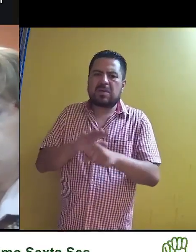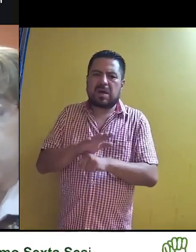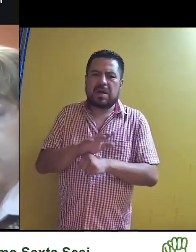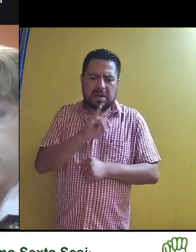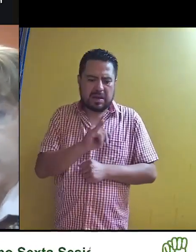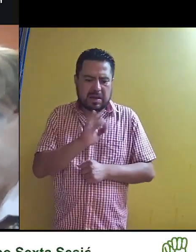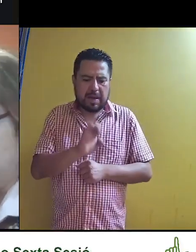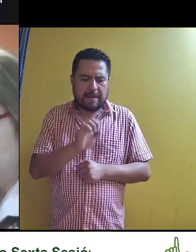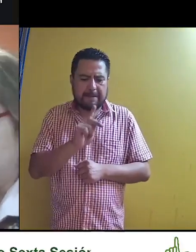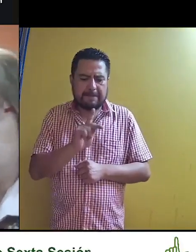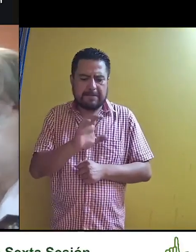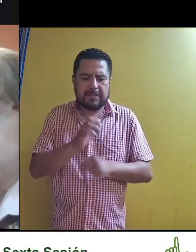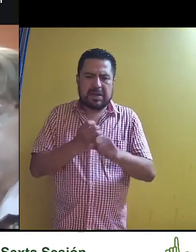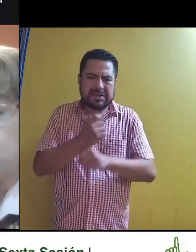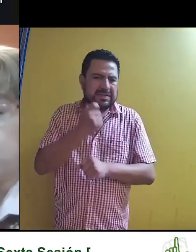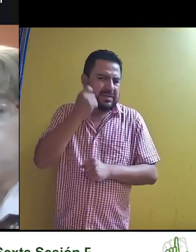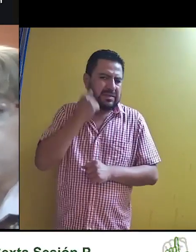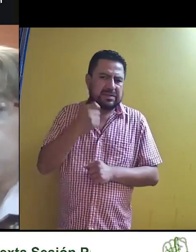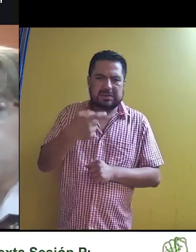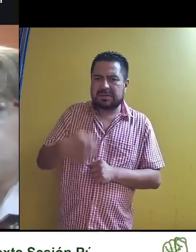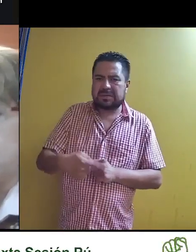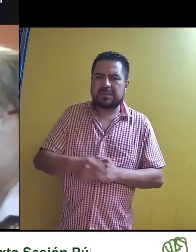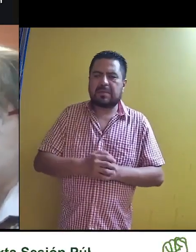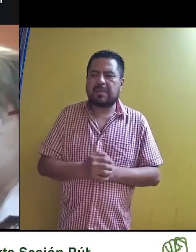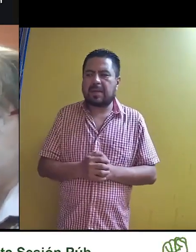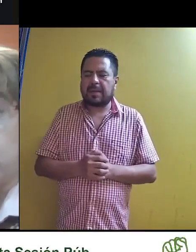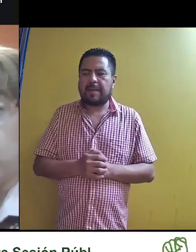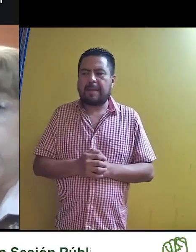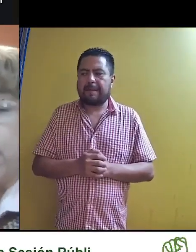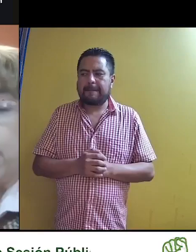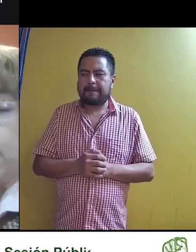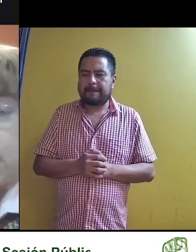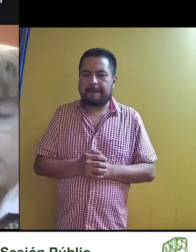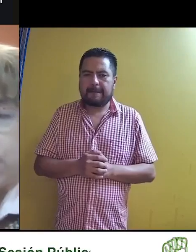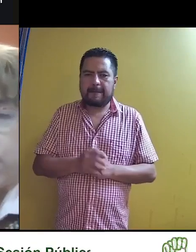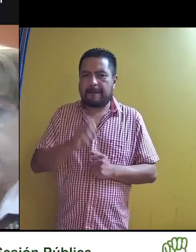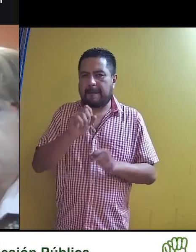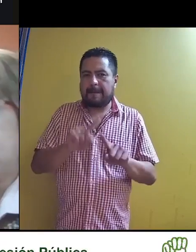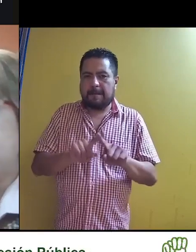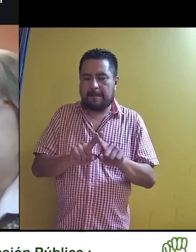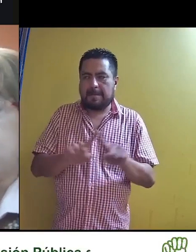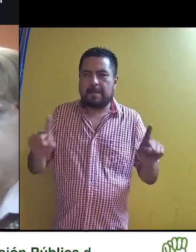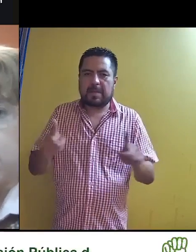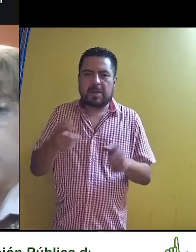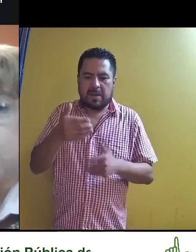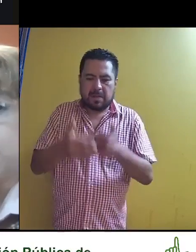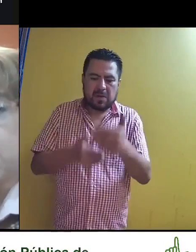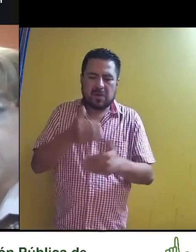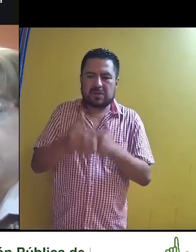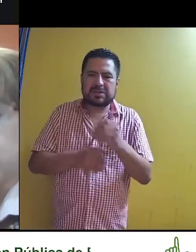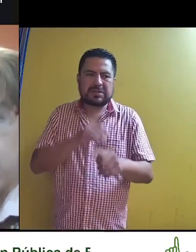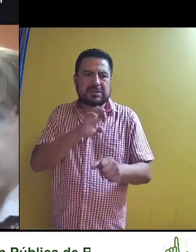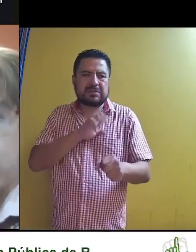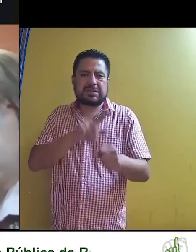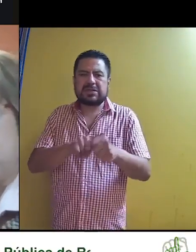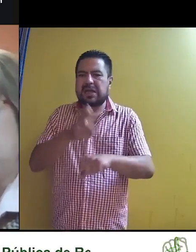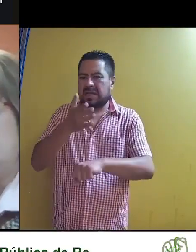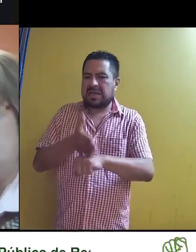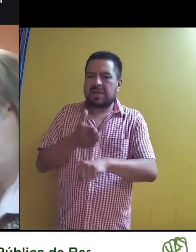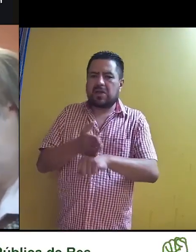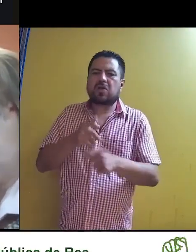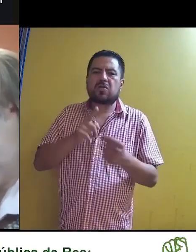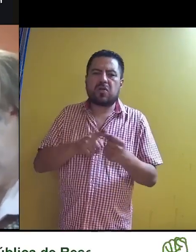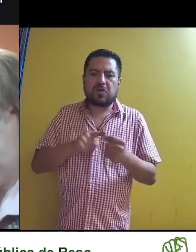Instituto Electoral y de Participación Ciudadana del Estado de Guerrero. Y a diferencia de un procedimiento especial sancionador, donde es